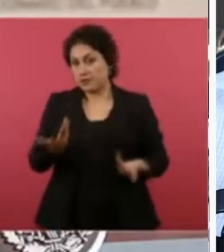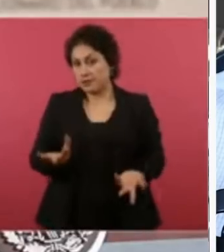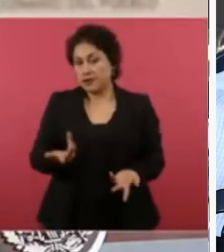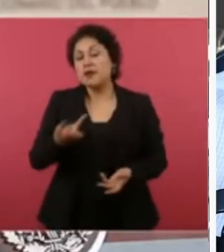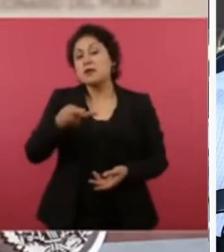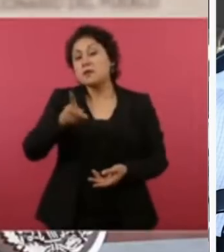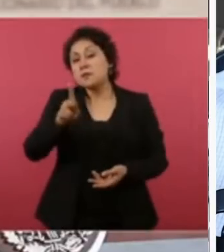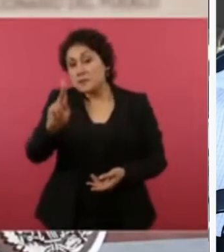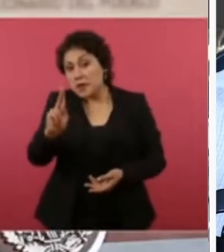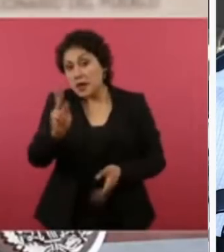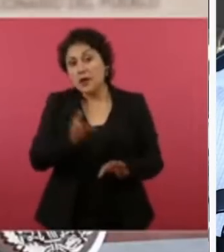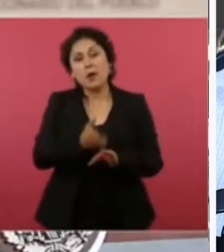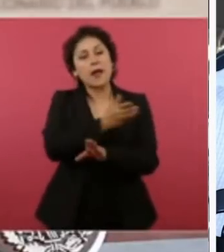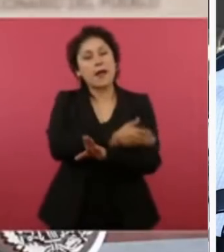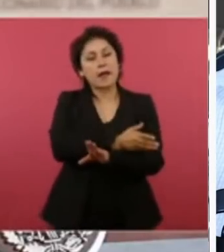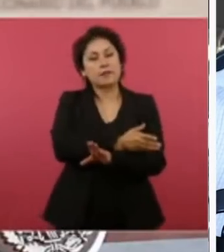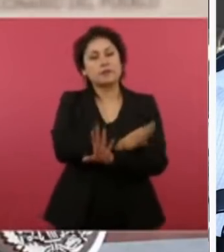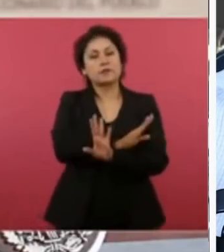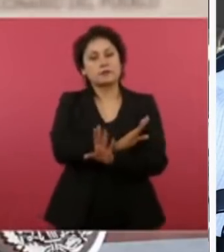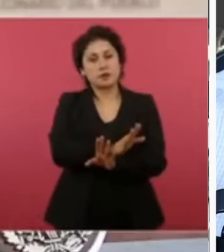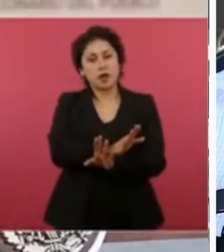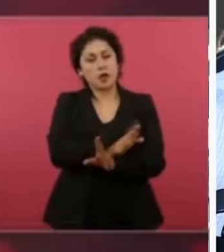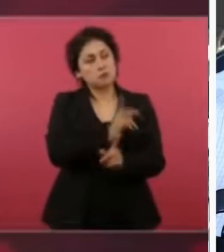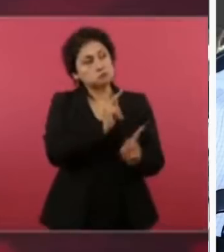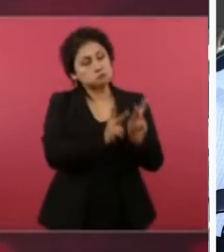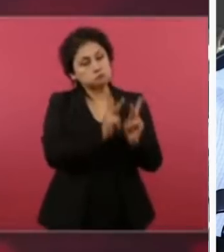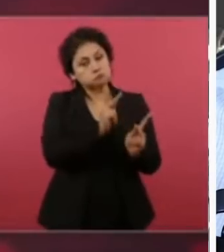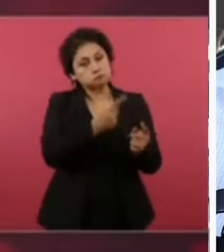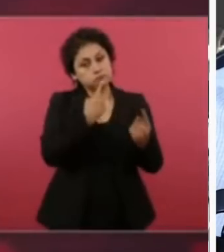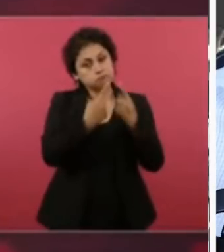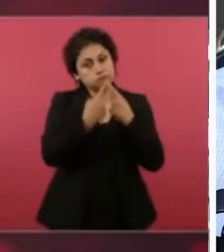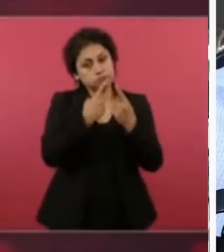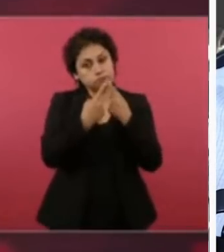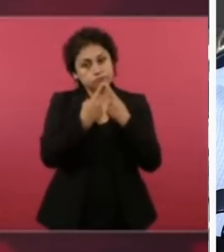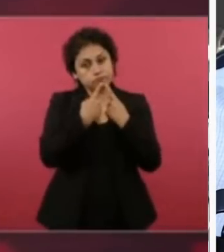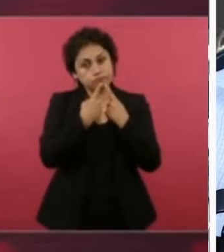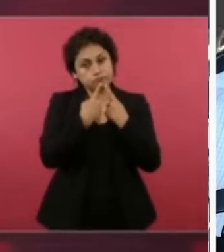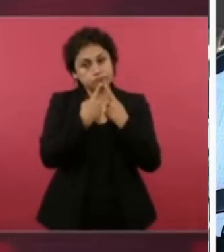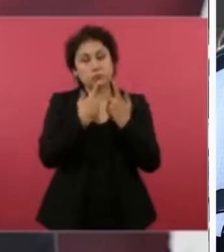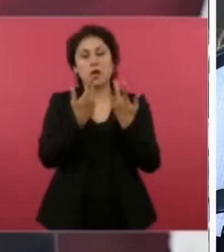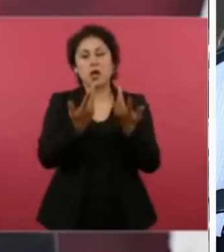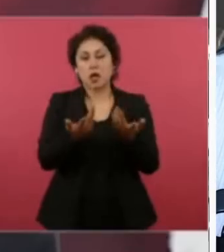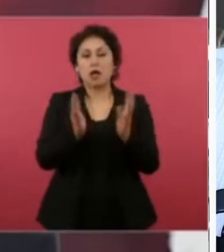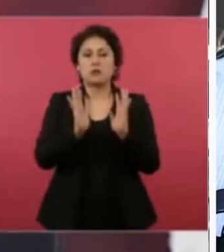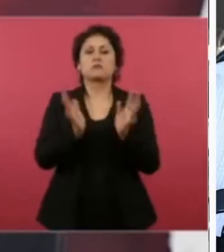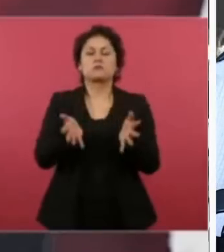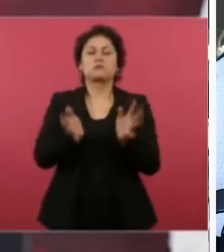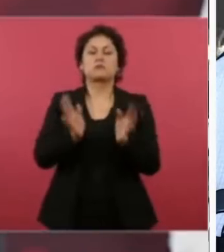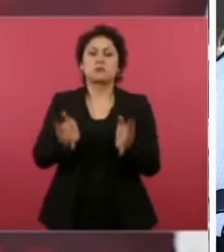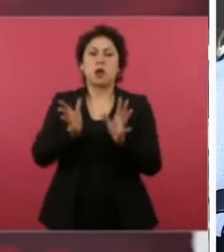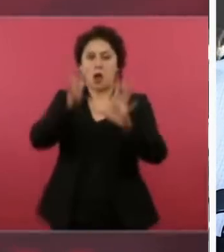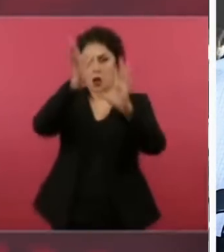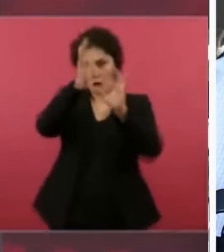Afortunadamente se dialogó y se llegó a un